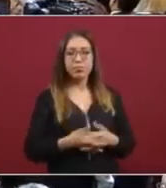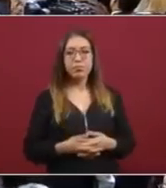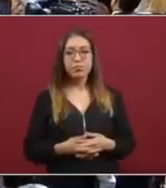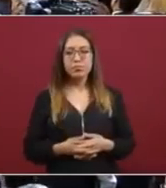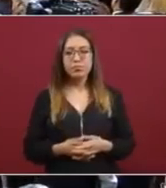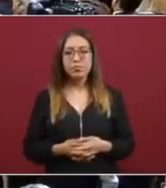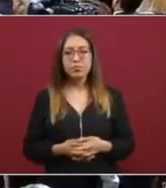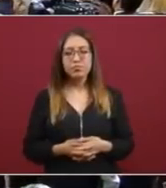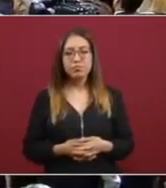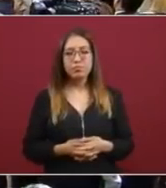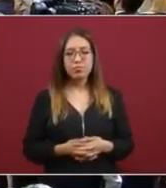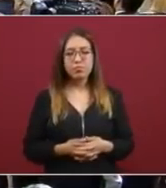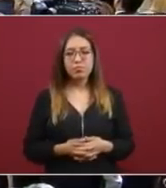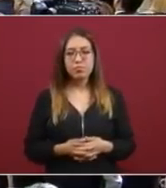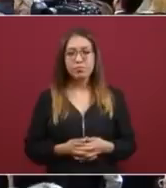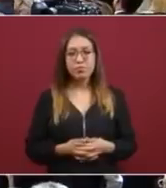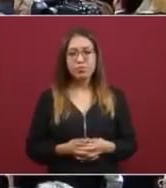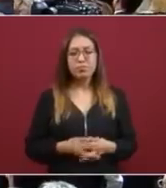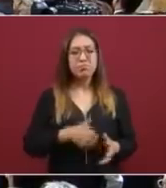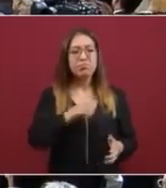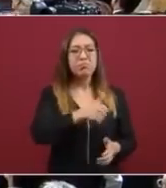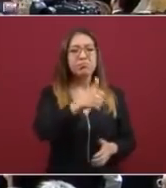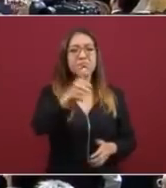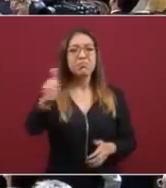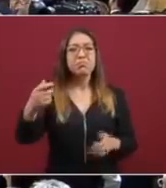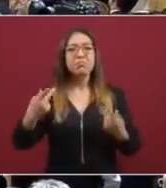cada quien vive su vida,